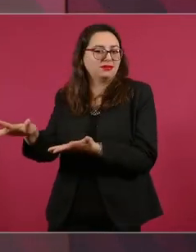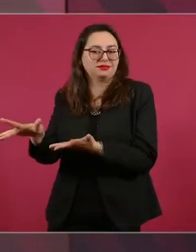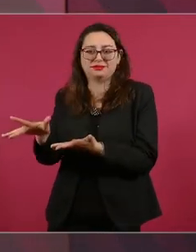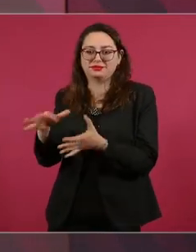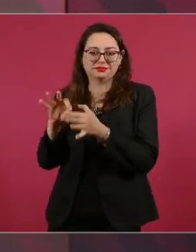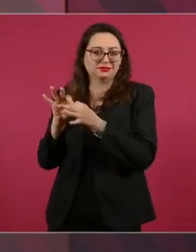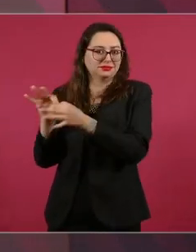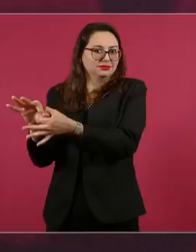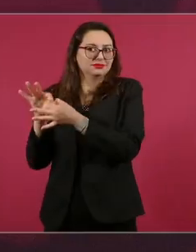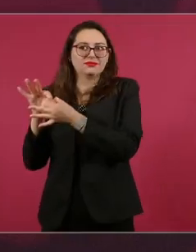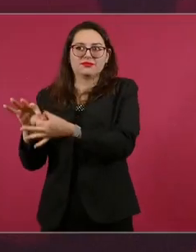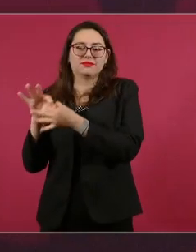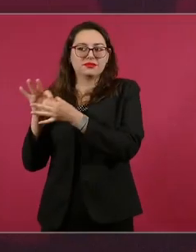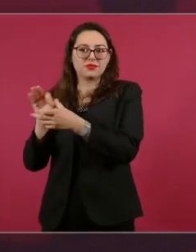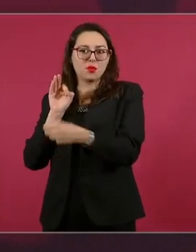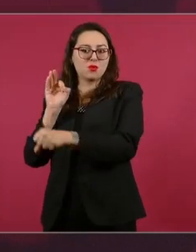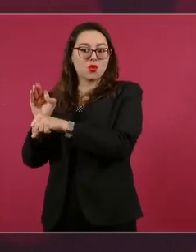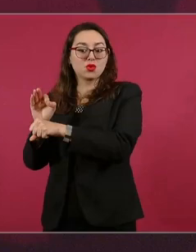una relación